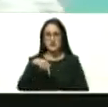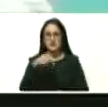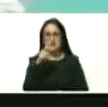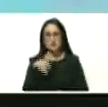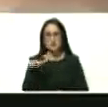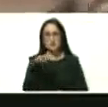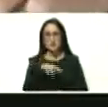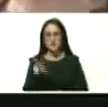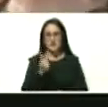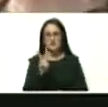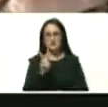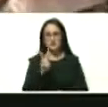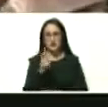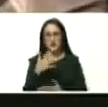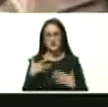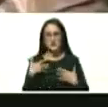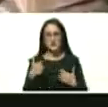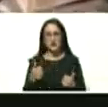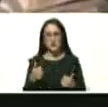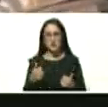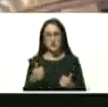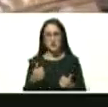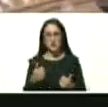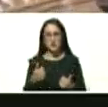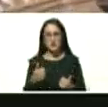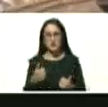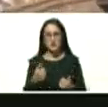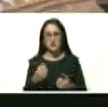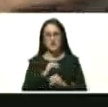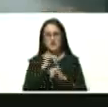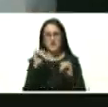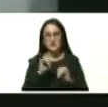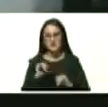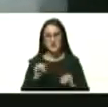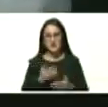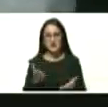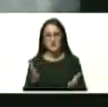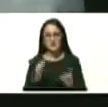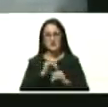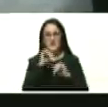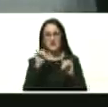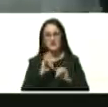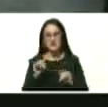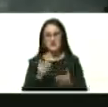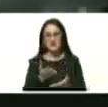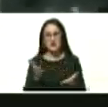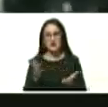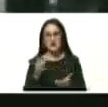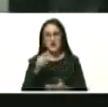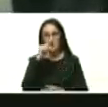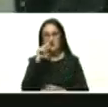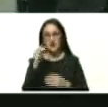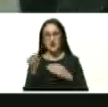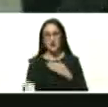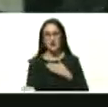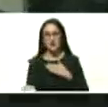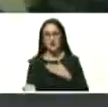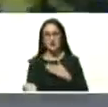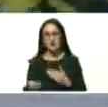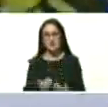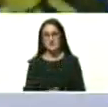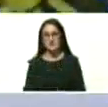pueblo de Venezuela tenga salud y tenga felicidad. Felicidades, José Gregorio Hernández.